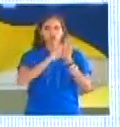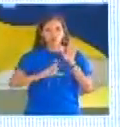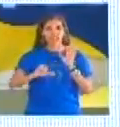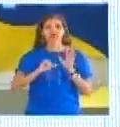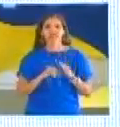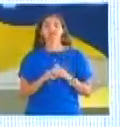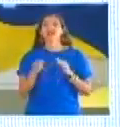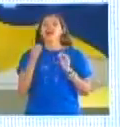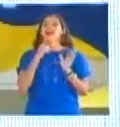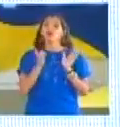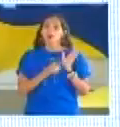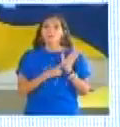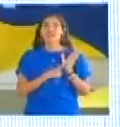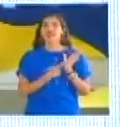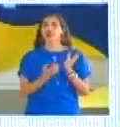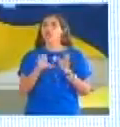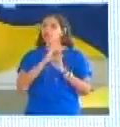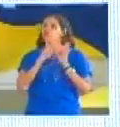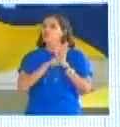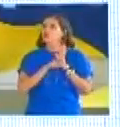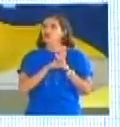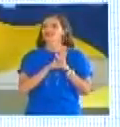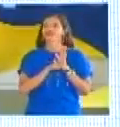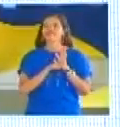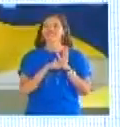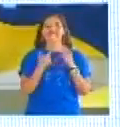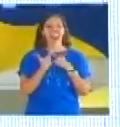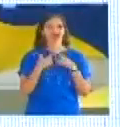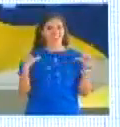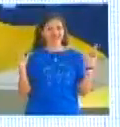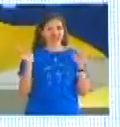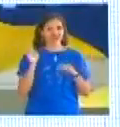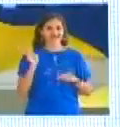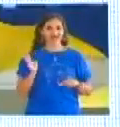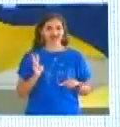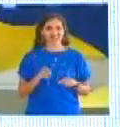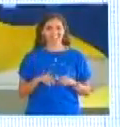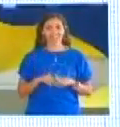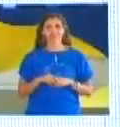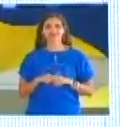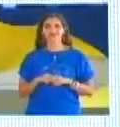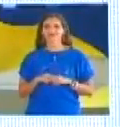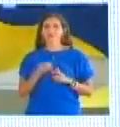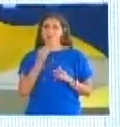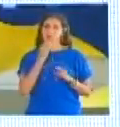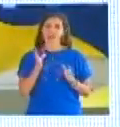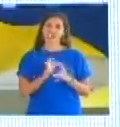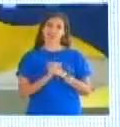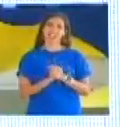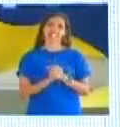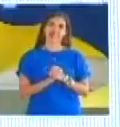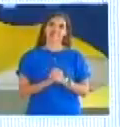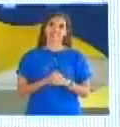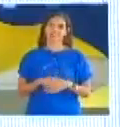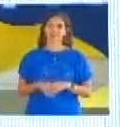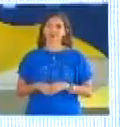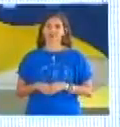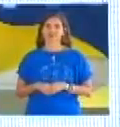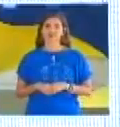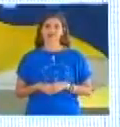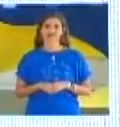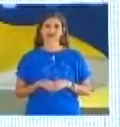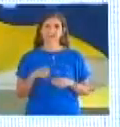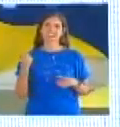constituyente, a cumplir con la constitución y la libertad de Venezuela. Bueno, camarada,